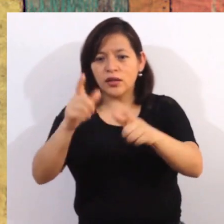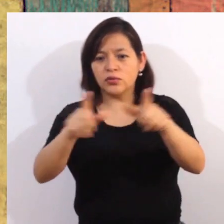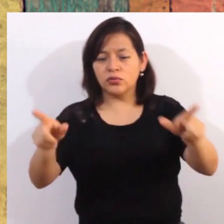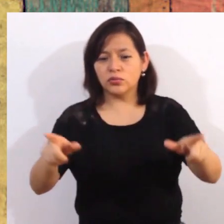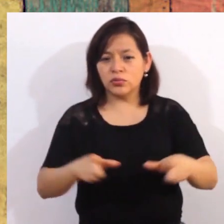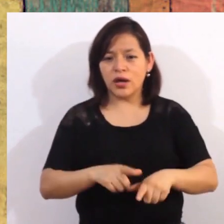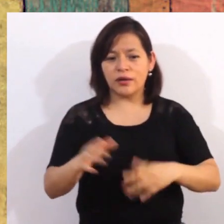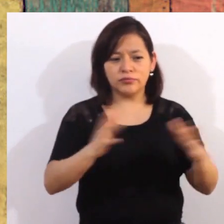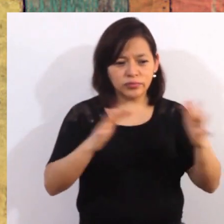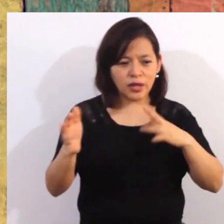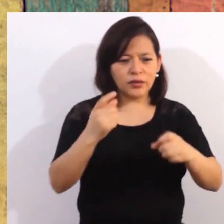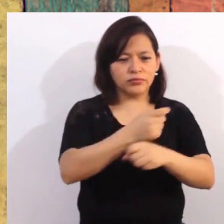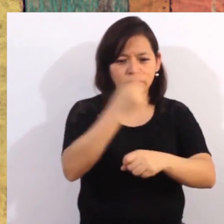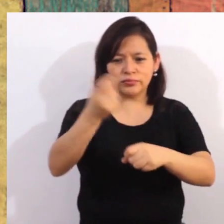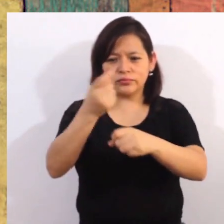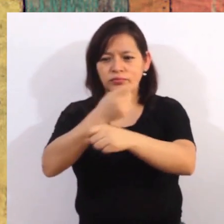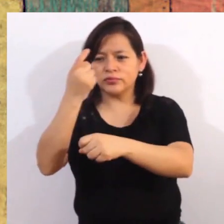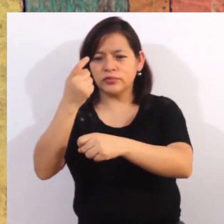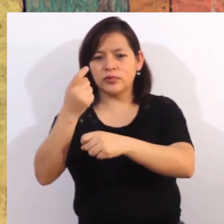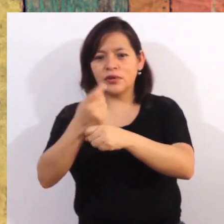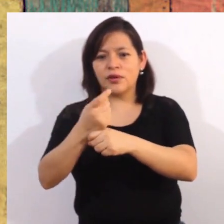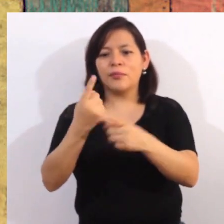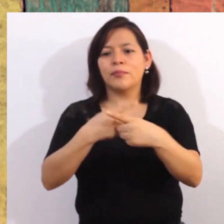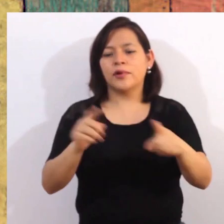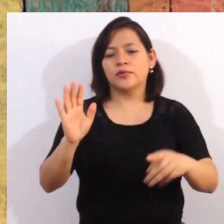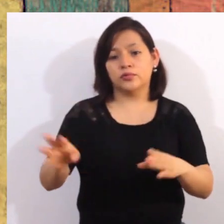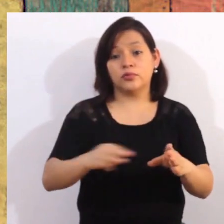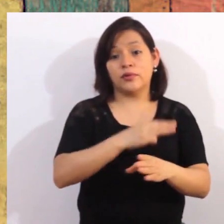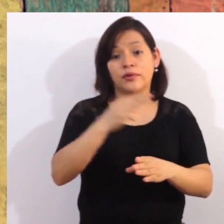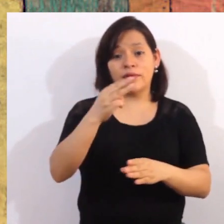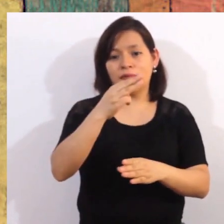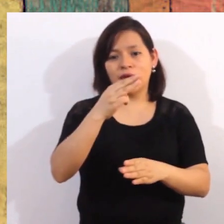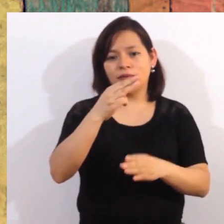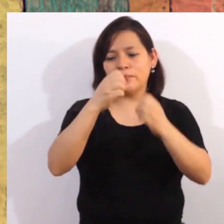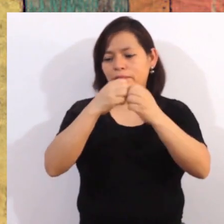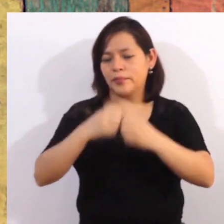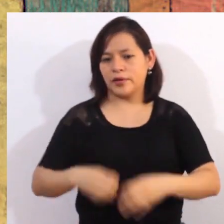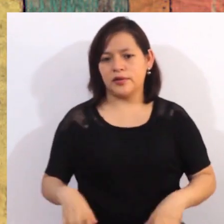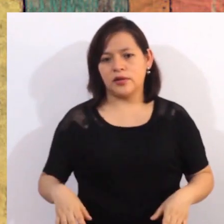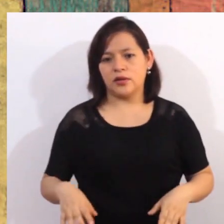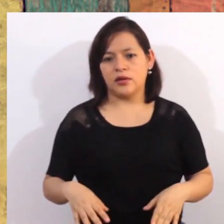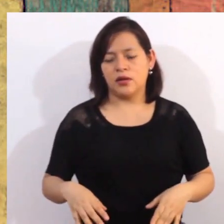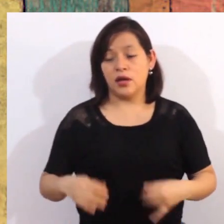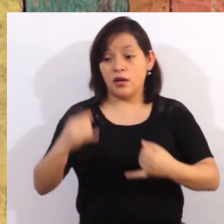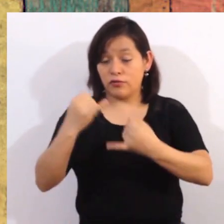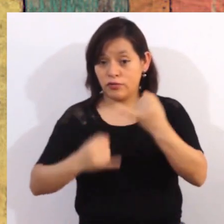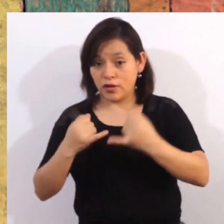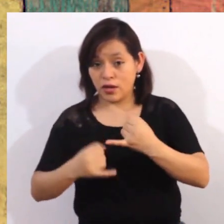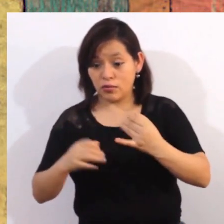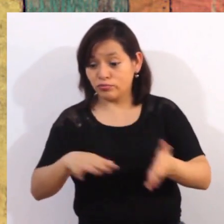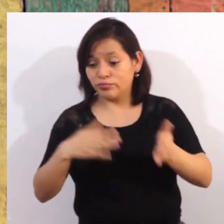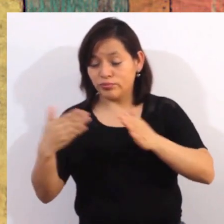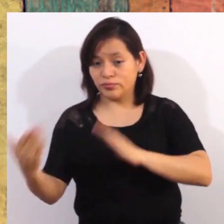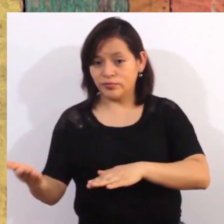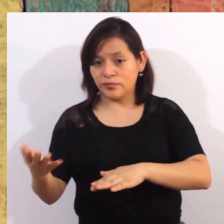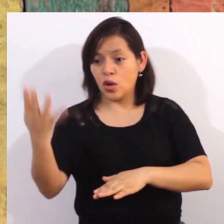según la historia universal, habría perdido seguramente su alma. Y 4 de sus generales entonces heredaron,